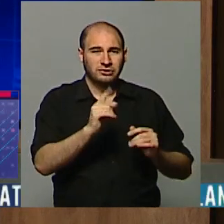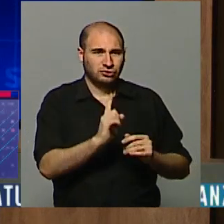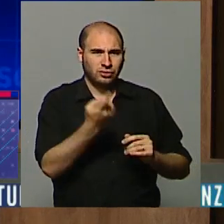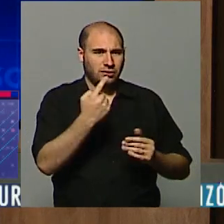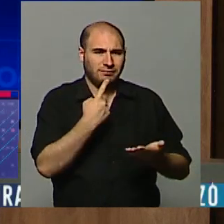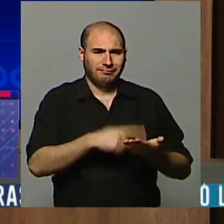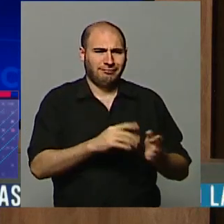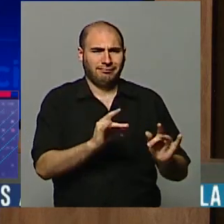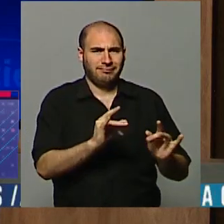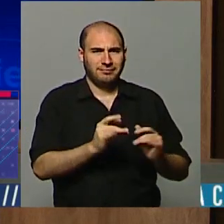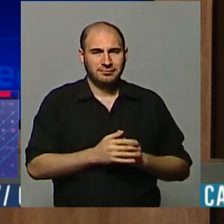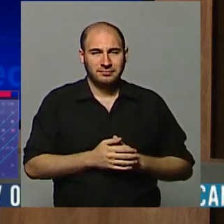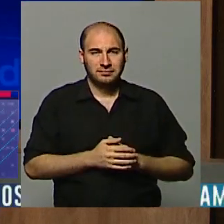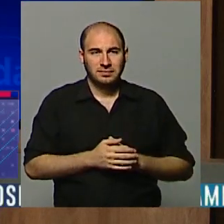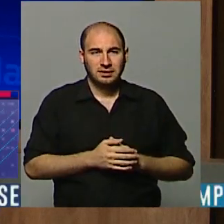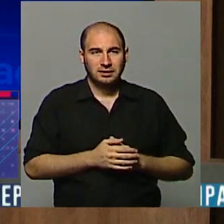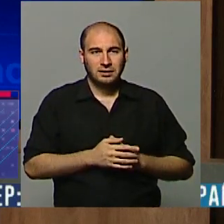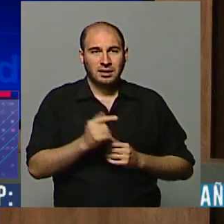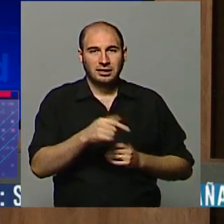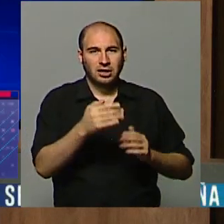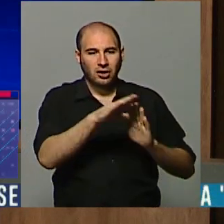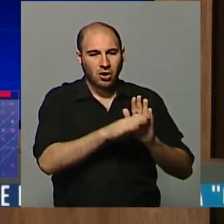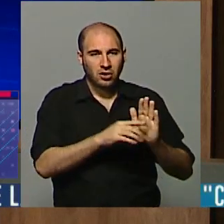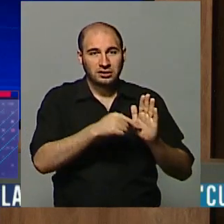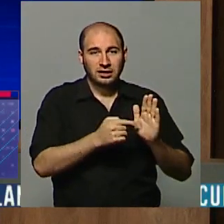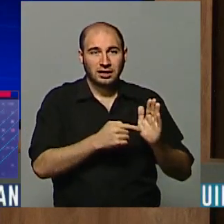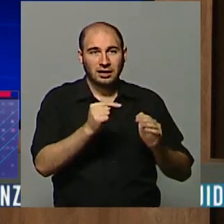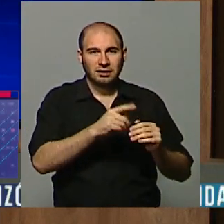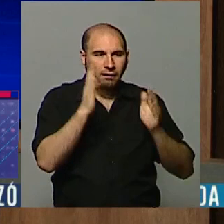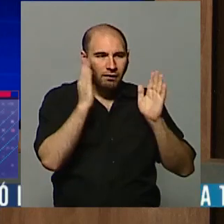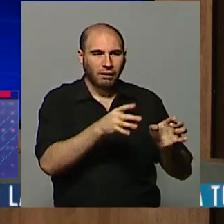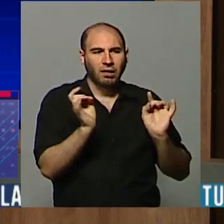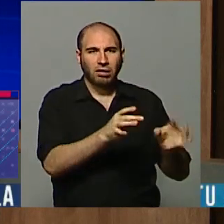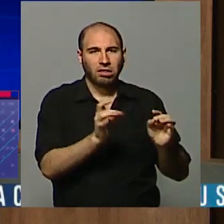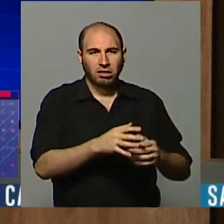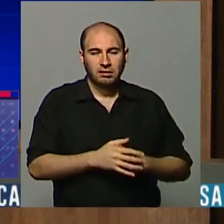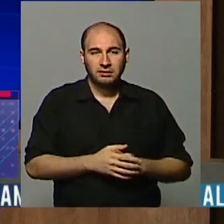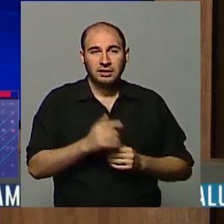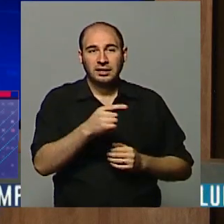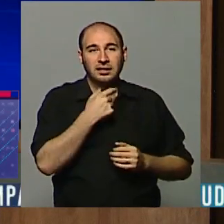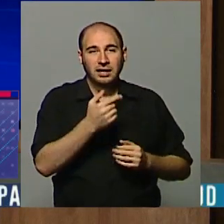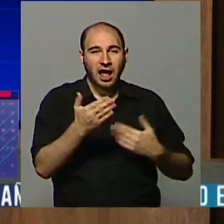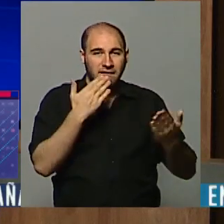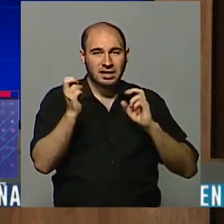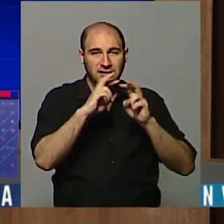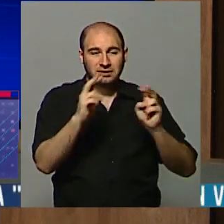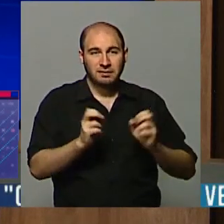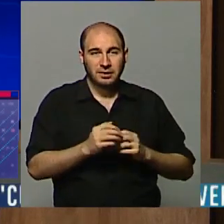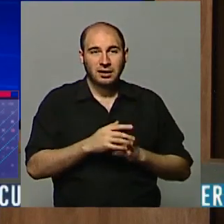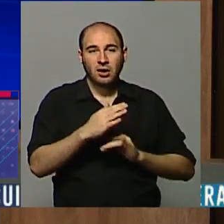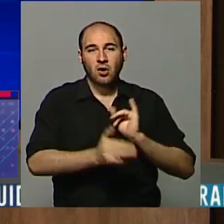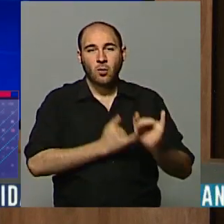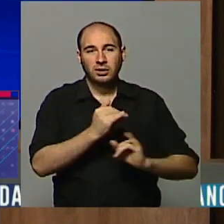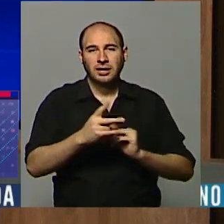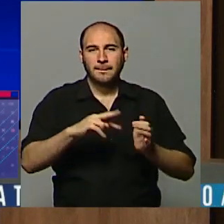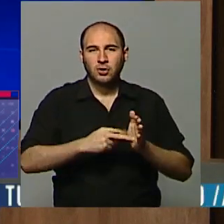solo. Al darse estas condiciones, él queda en el ojo de la tormenta, y de hecho cuando él trató de hablar sobre el tema hizo referencia